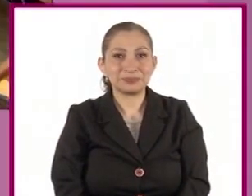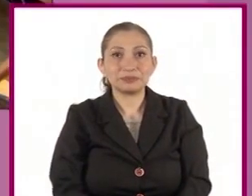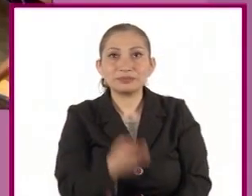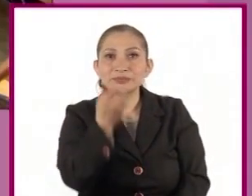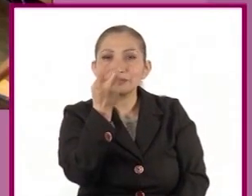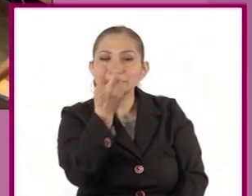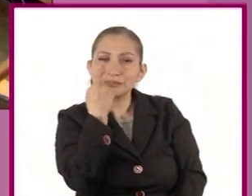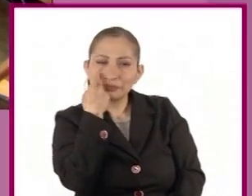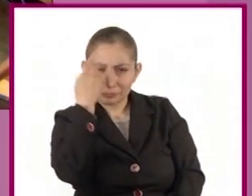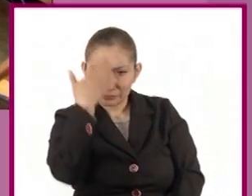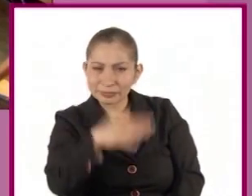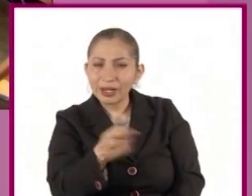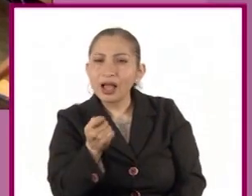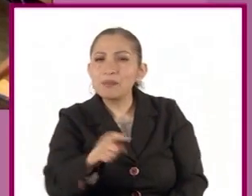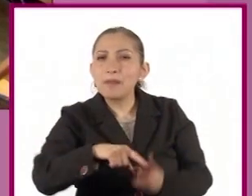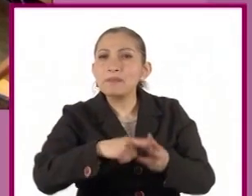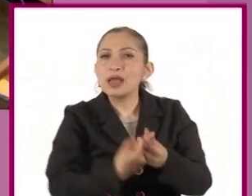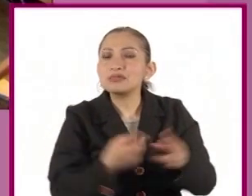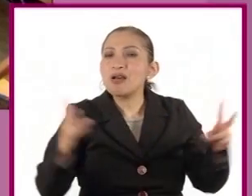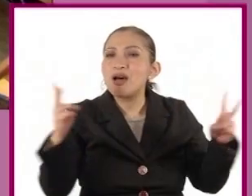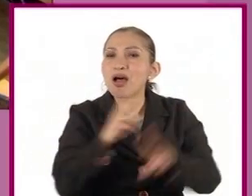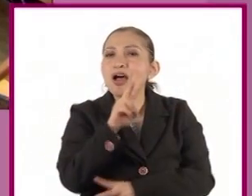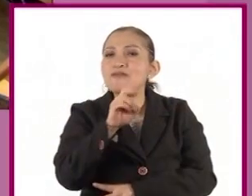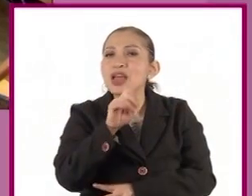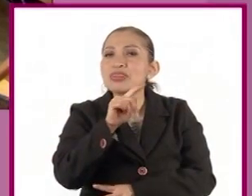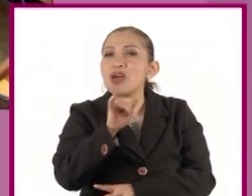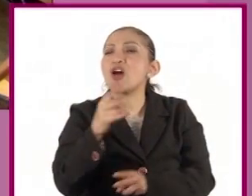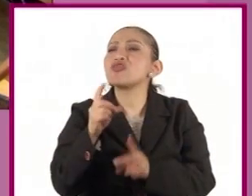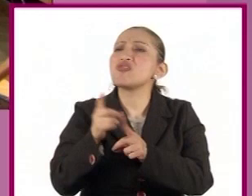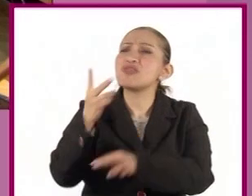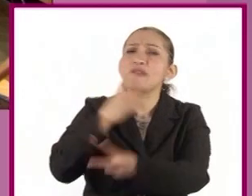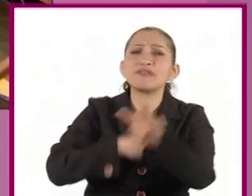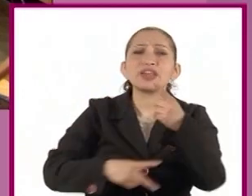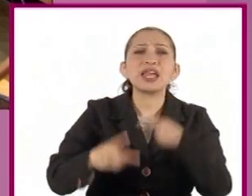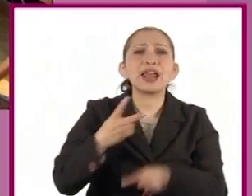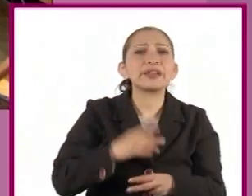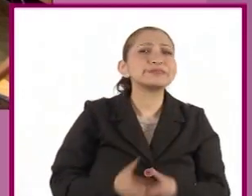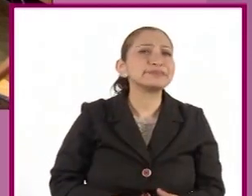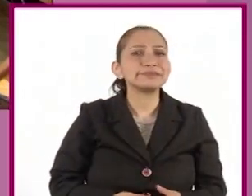cierto, ¿saben cómo se originan los vientos? ¿De dónde vienen?